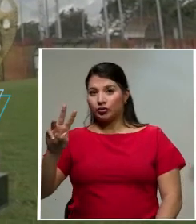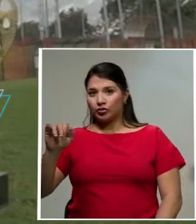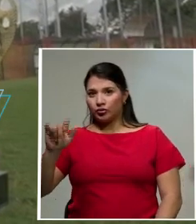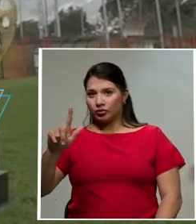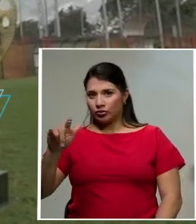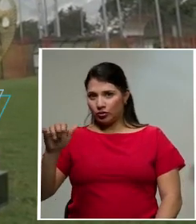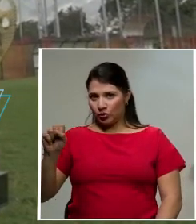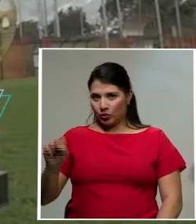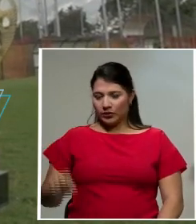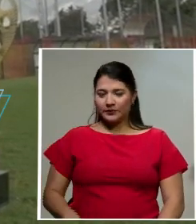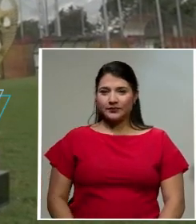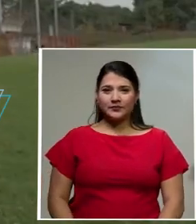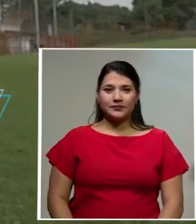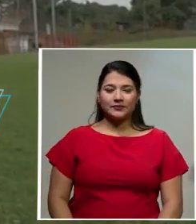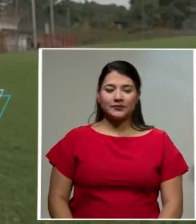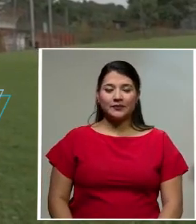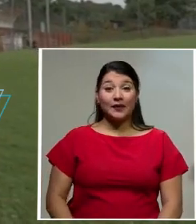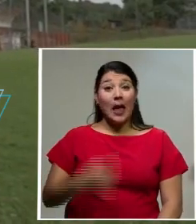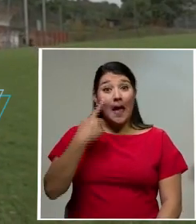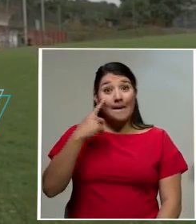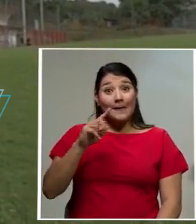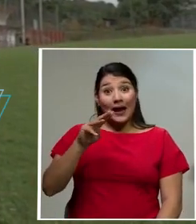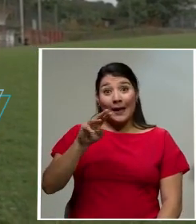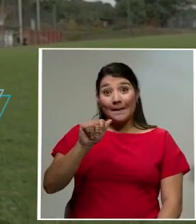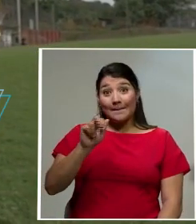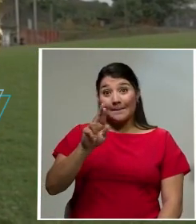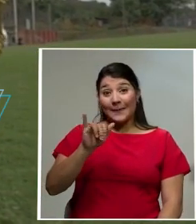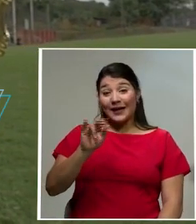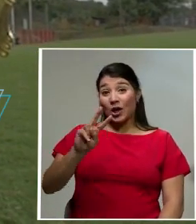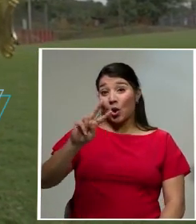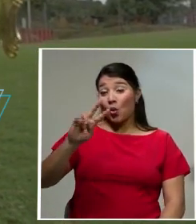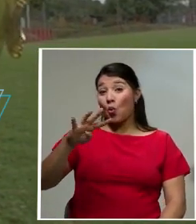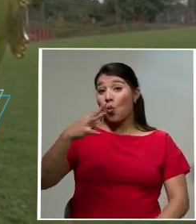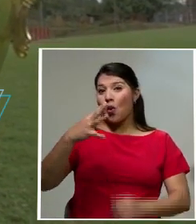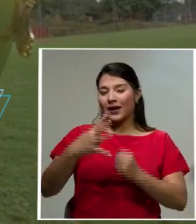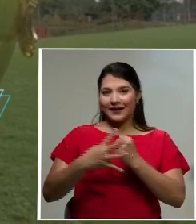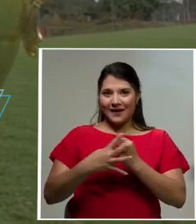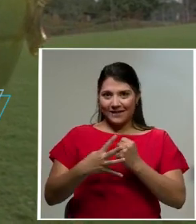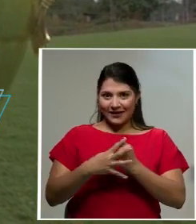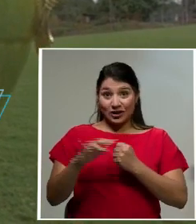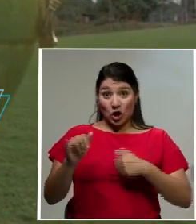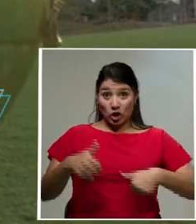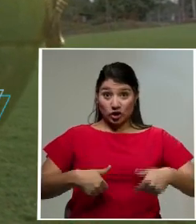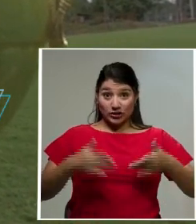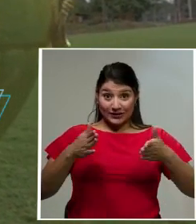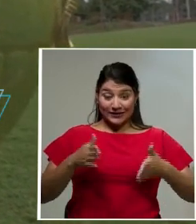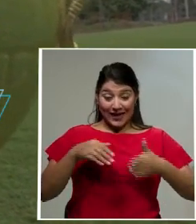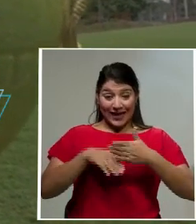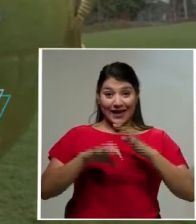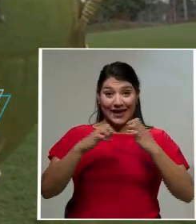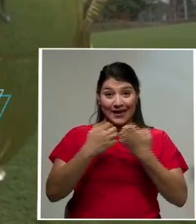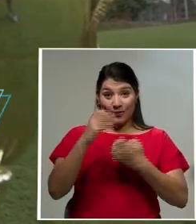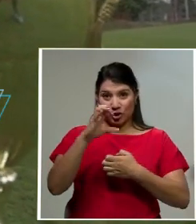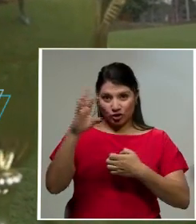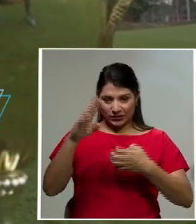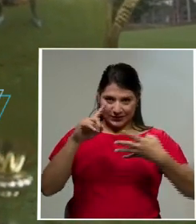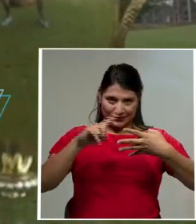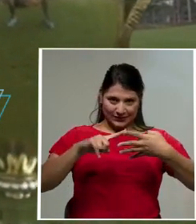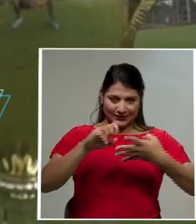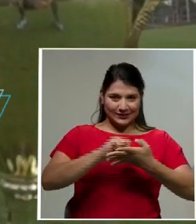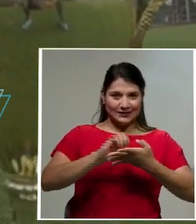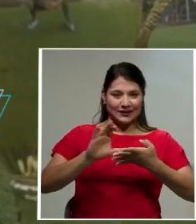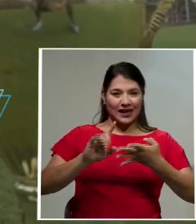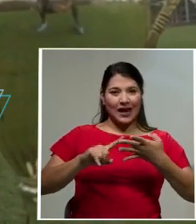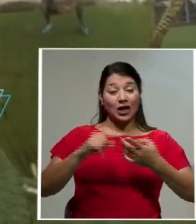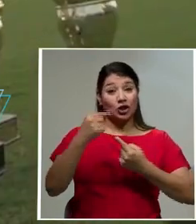título 31. Para Marín será la 4ª experiencia como entrenador de un club costarricense, tras su paso por San Carlos, Santos